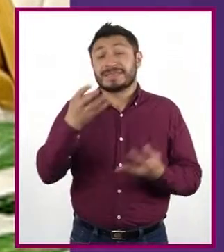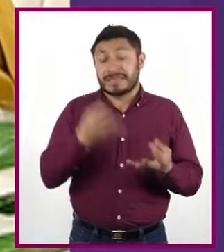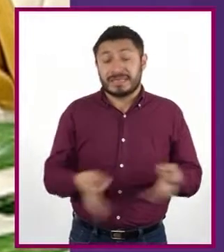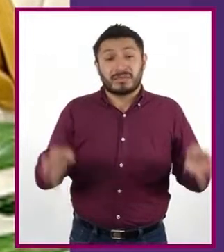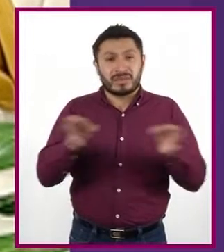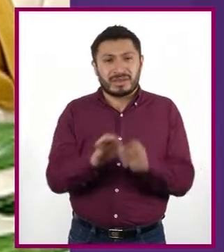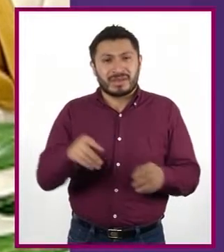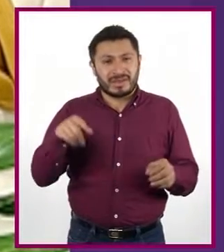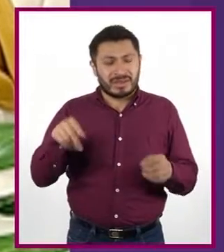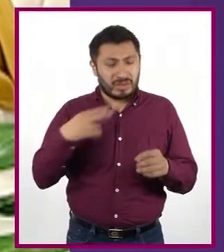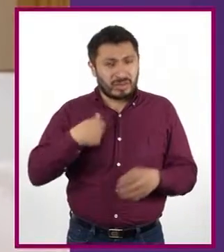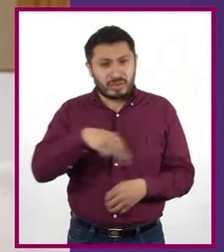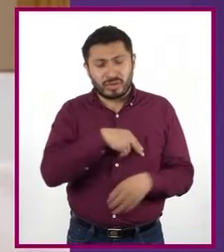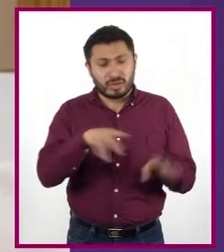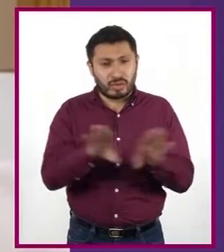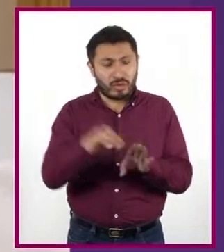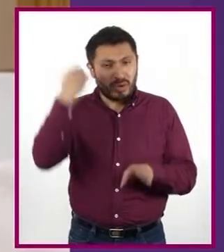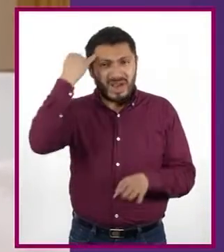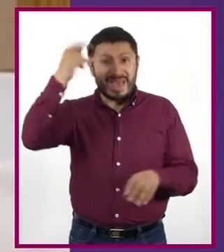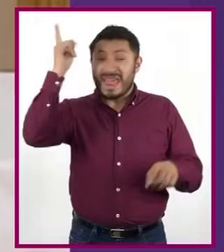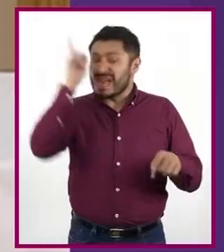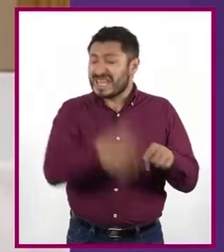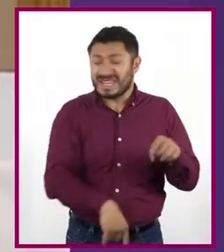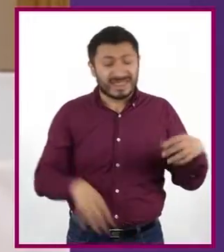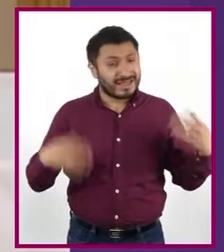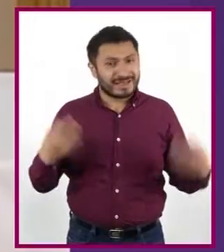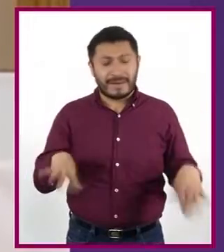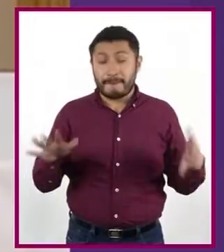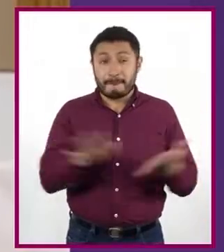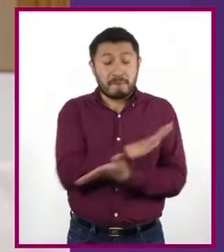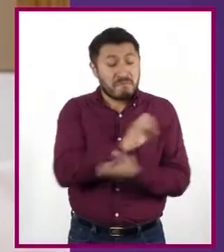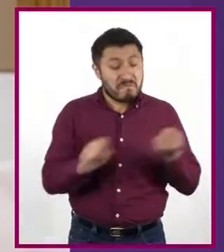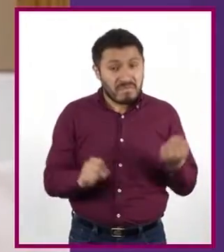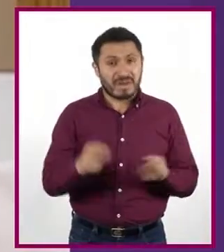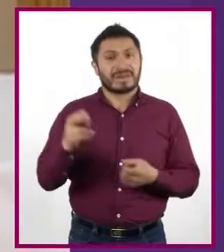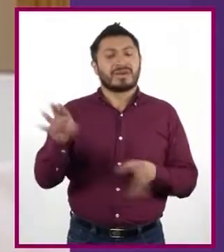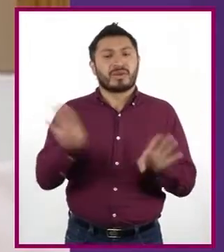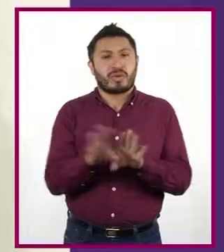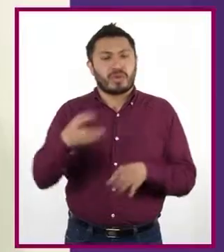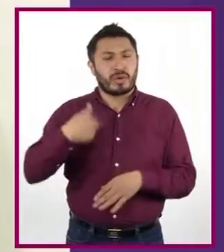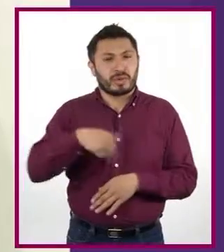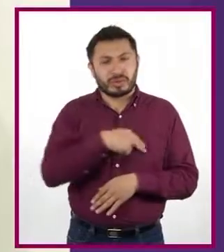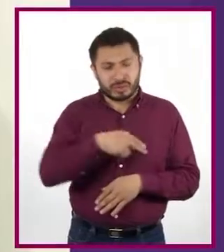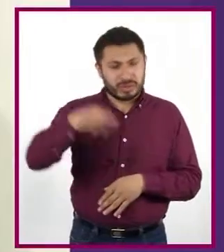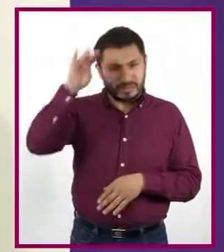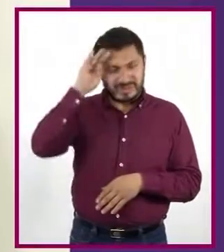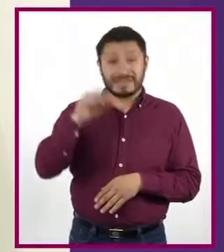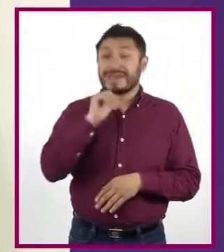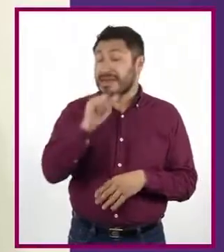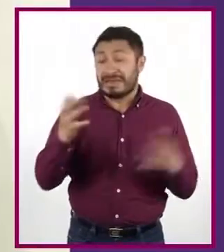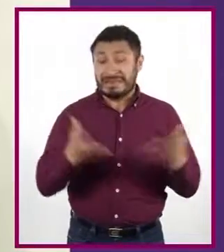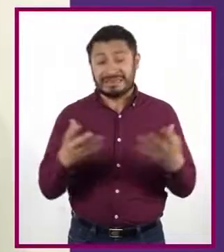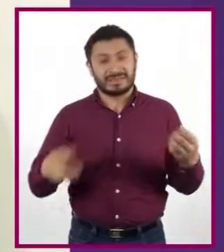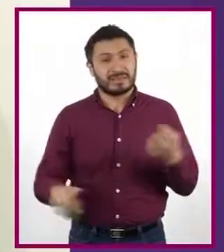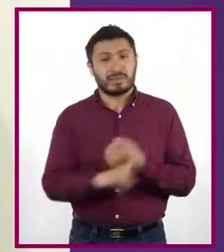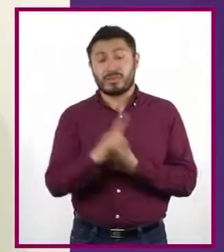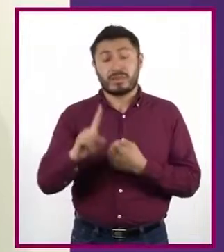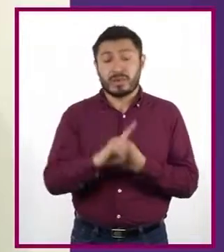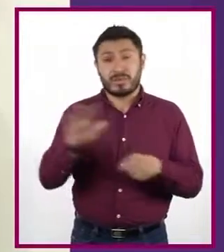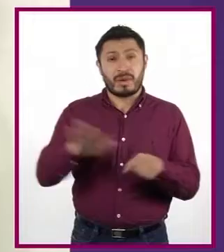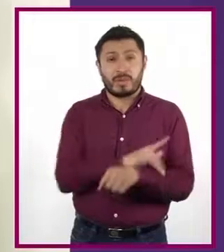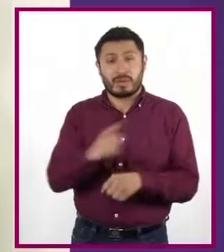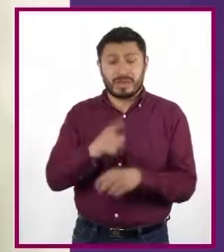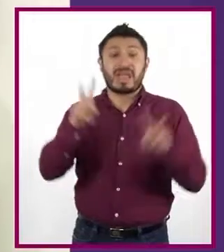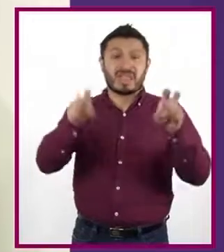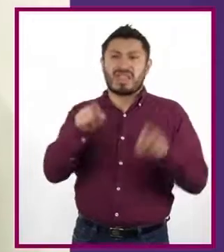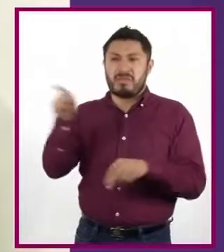visión catastrófica y esa visión en la cual pensamos que no tenemos nada que hacer porque eso es un asunto de los grandes gobiernos o de las